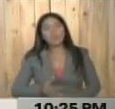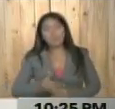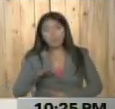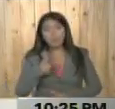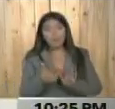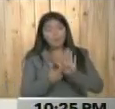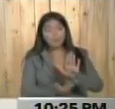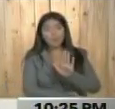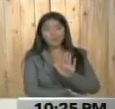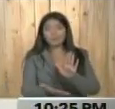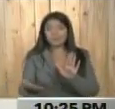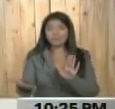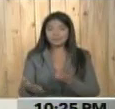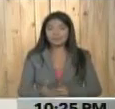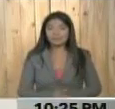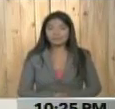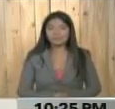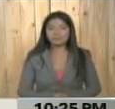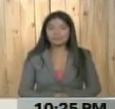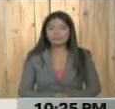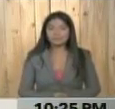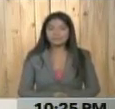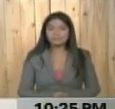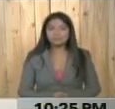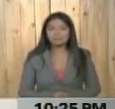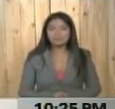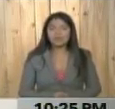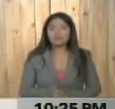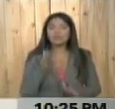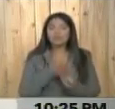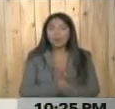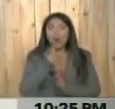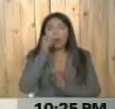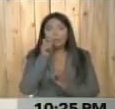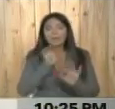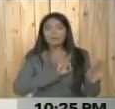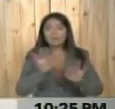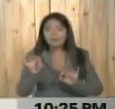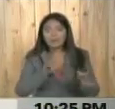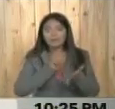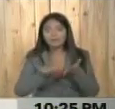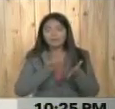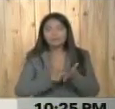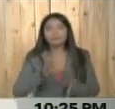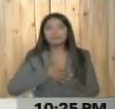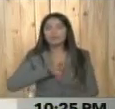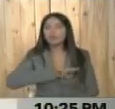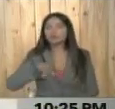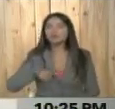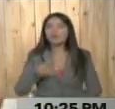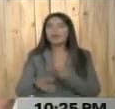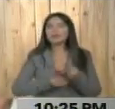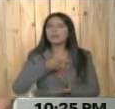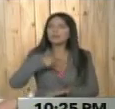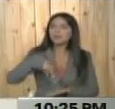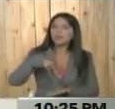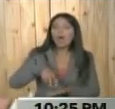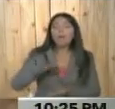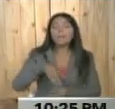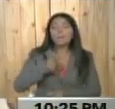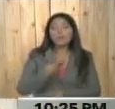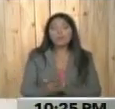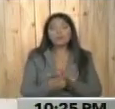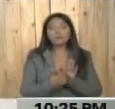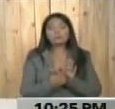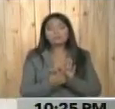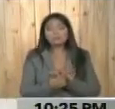mostrar ese genio como es Federico García Lorca a través de lo que nosotros hacemos, que es el flamenco. Ahora hemos